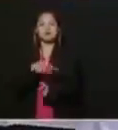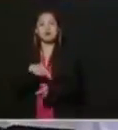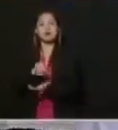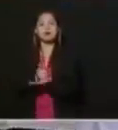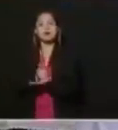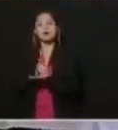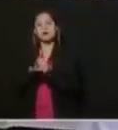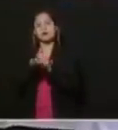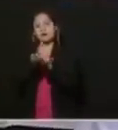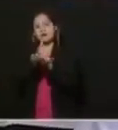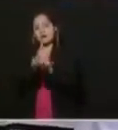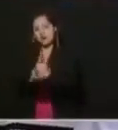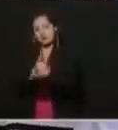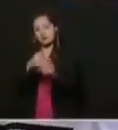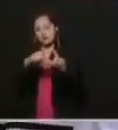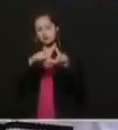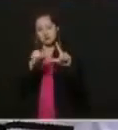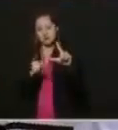nos permita construir